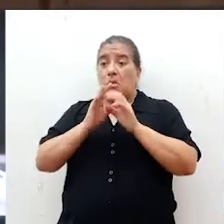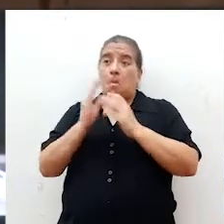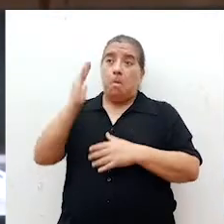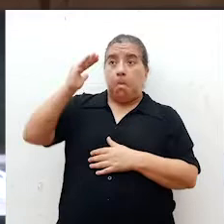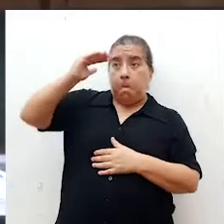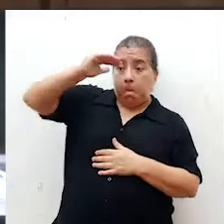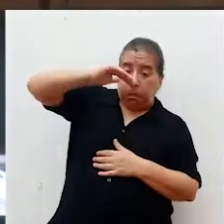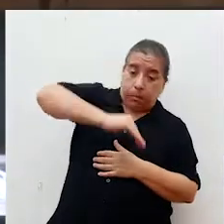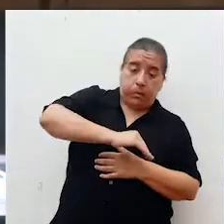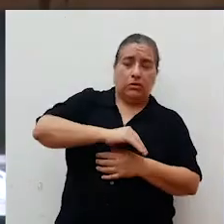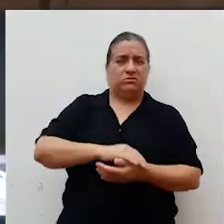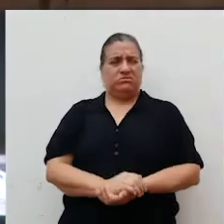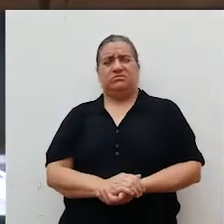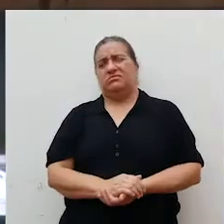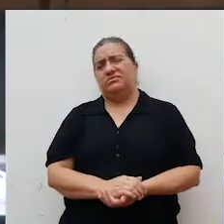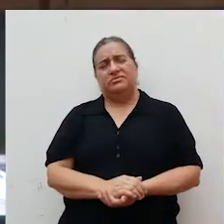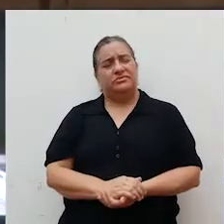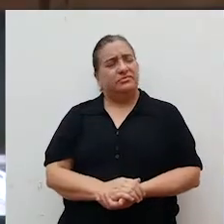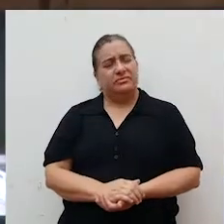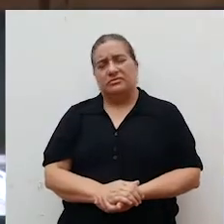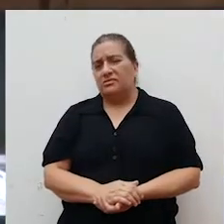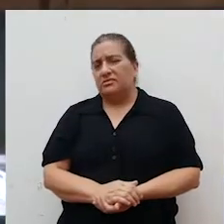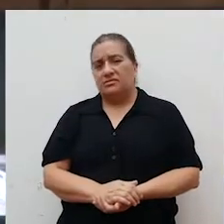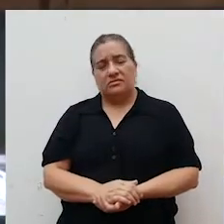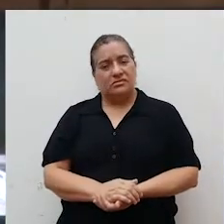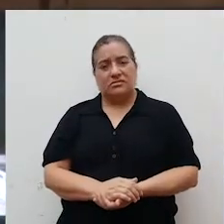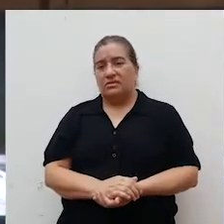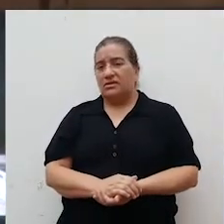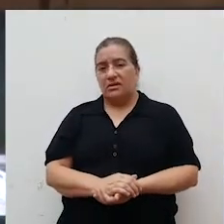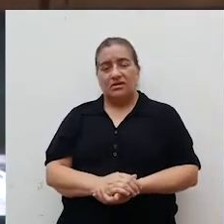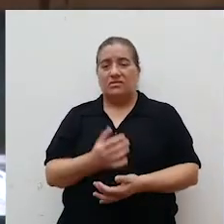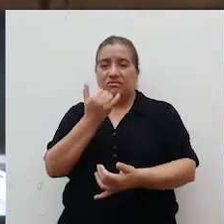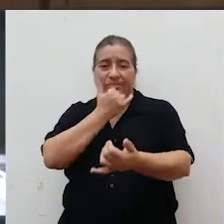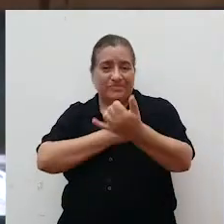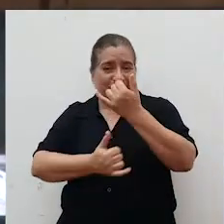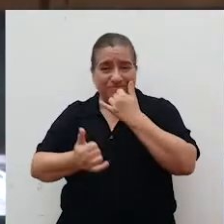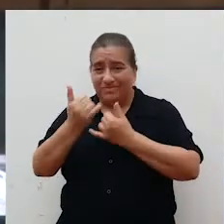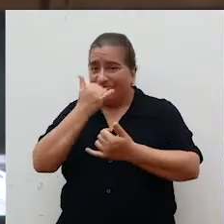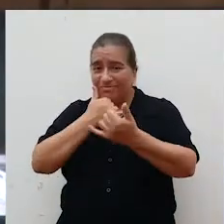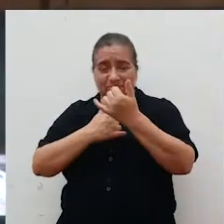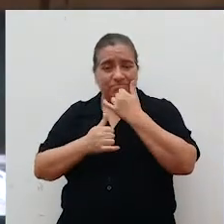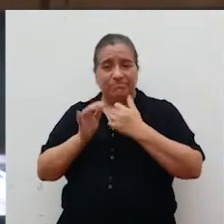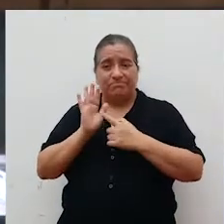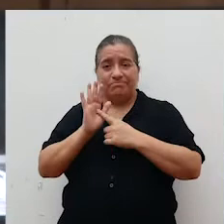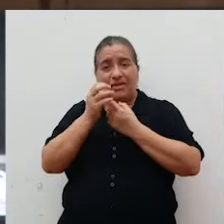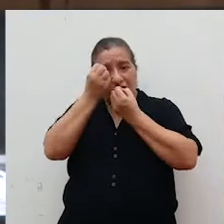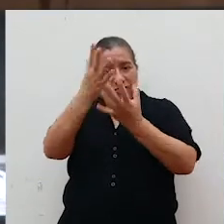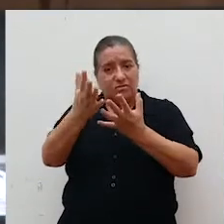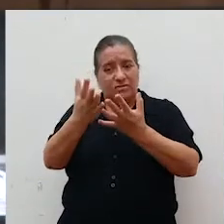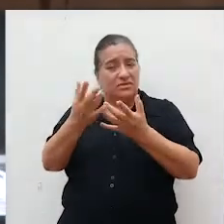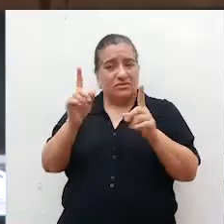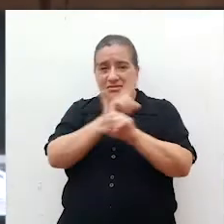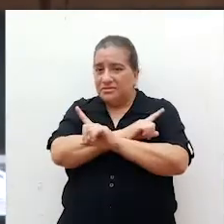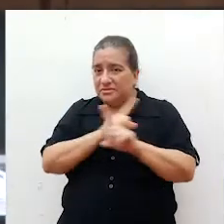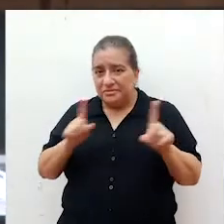estamos revirtiendo la situación, eso termina dando una señal equivocada. Eso